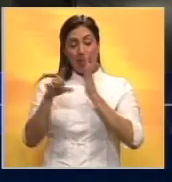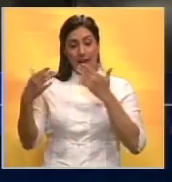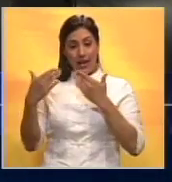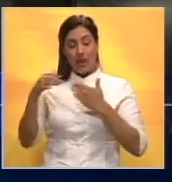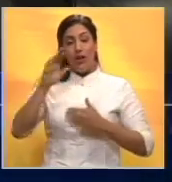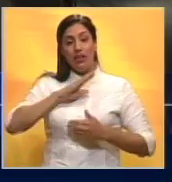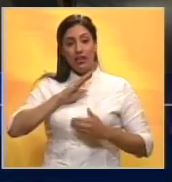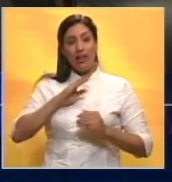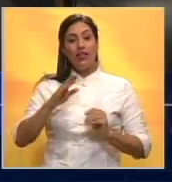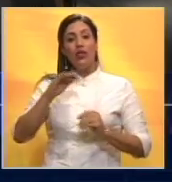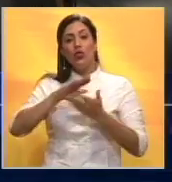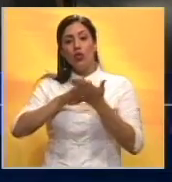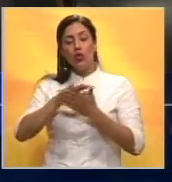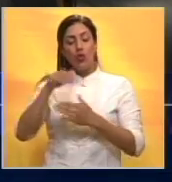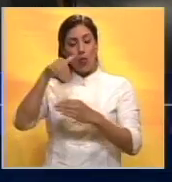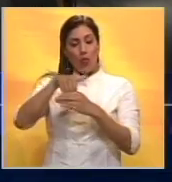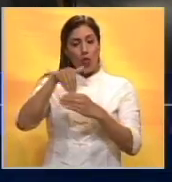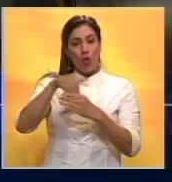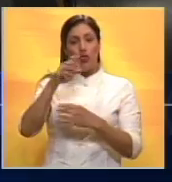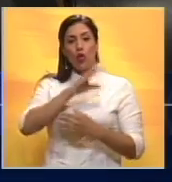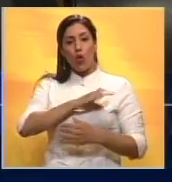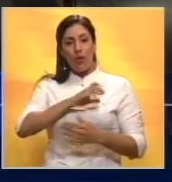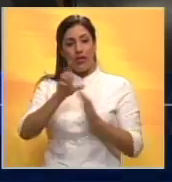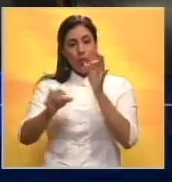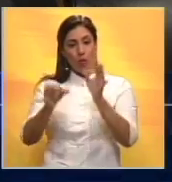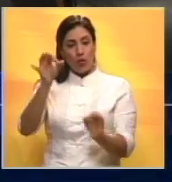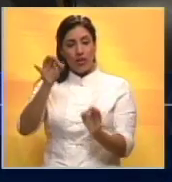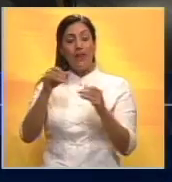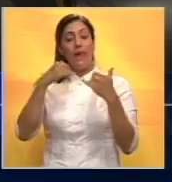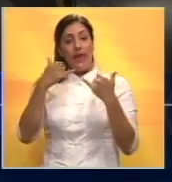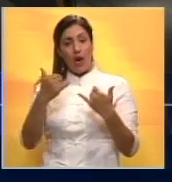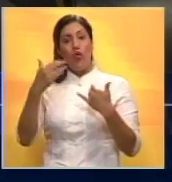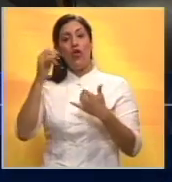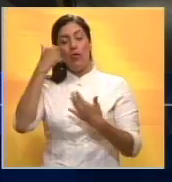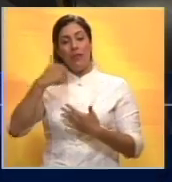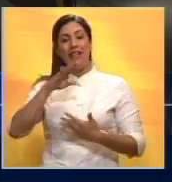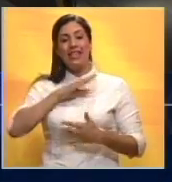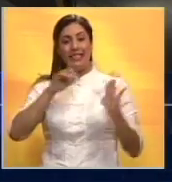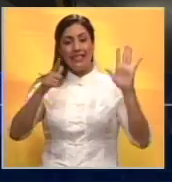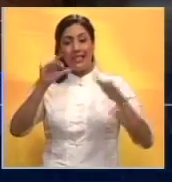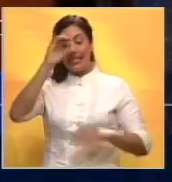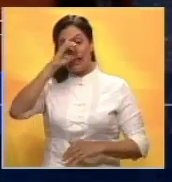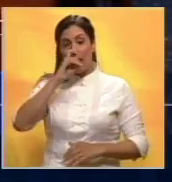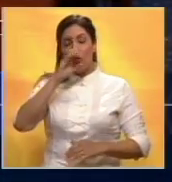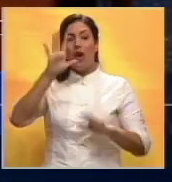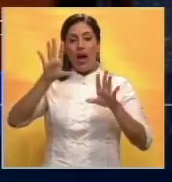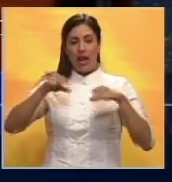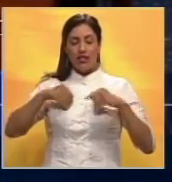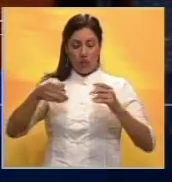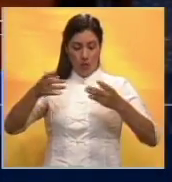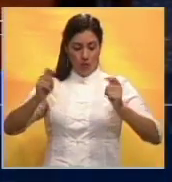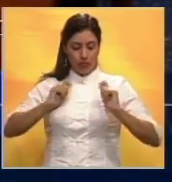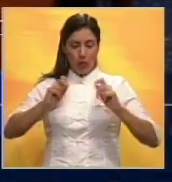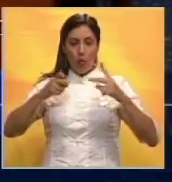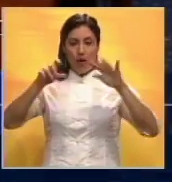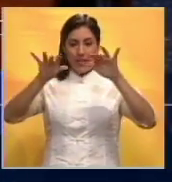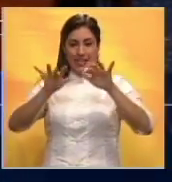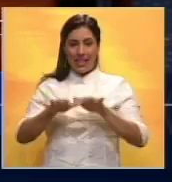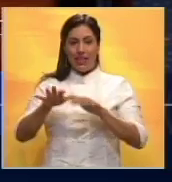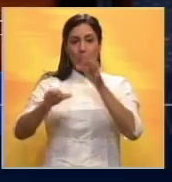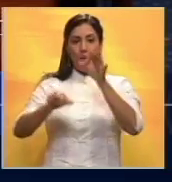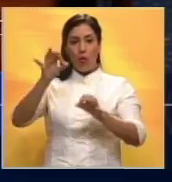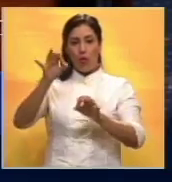Alabama había superado el voto en el comité judicial de esta manera sessions de 70 años asumirá la secretaría del departamento de